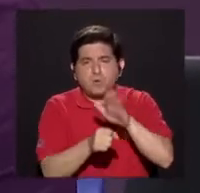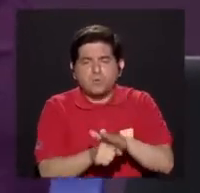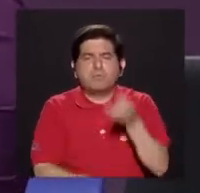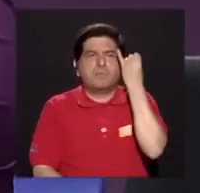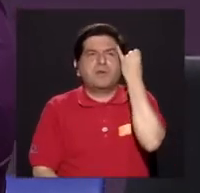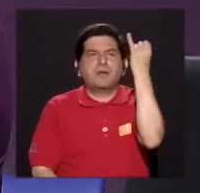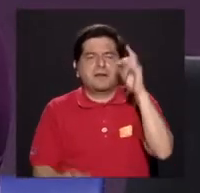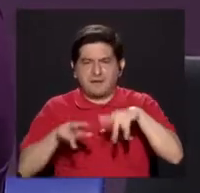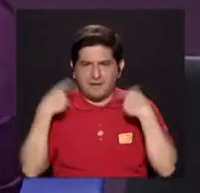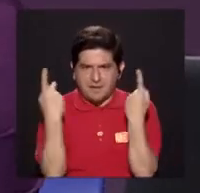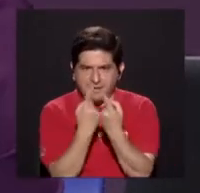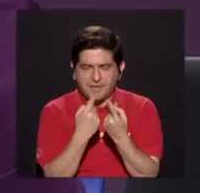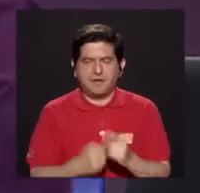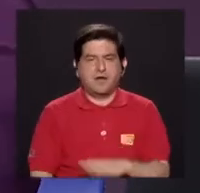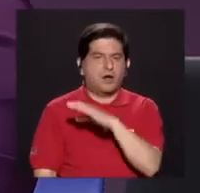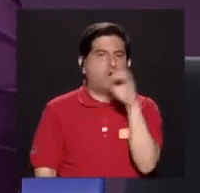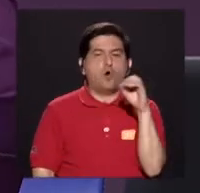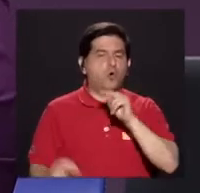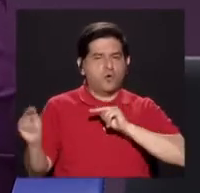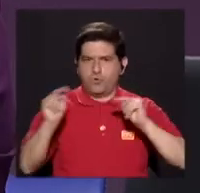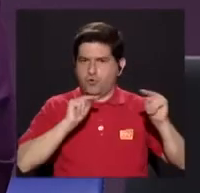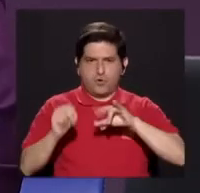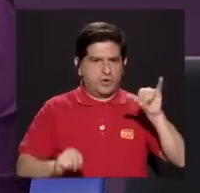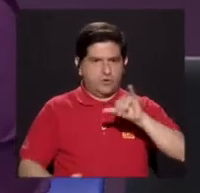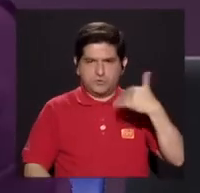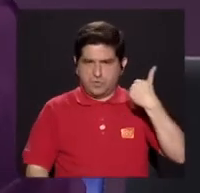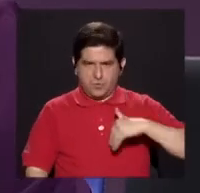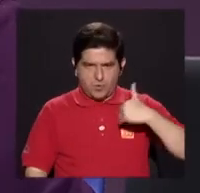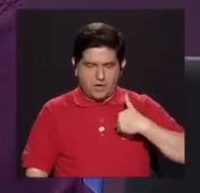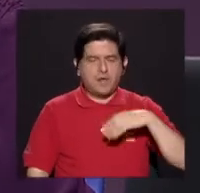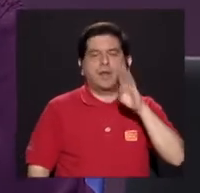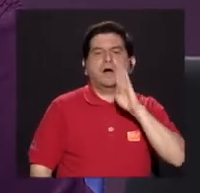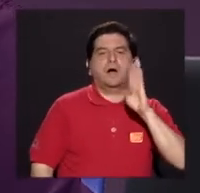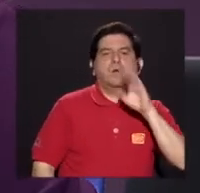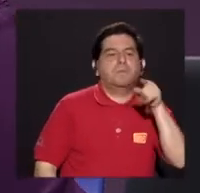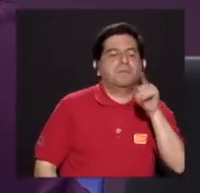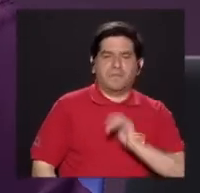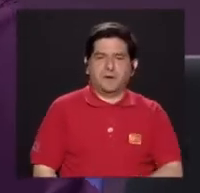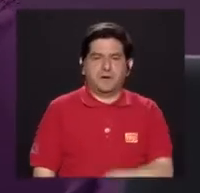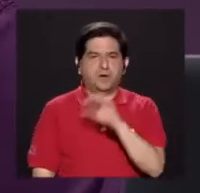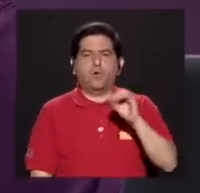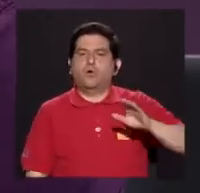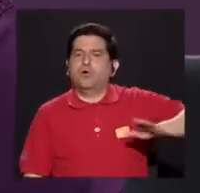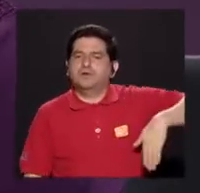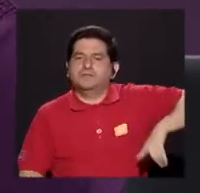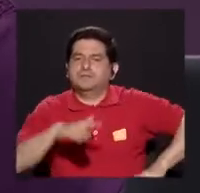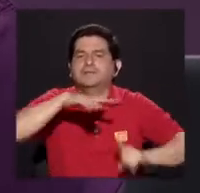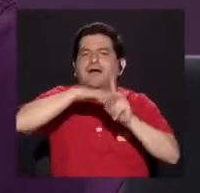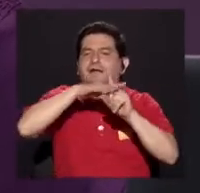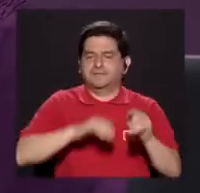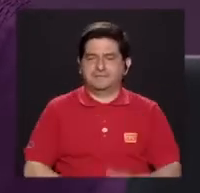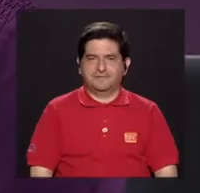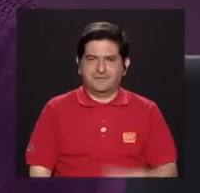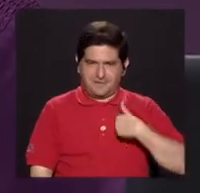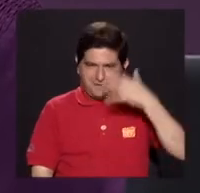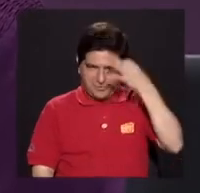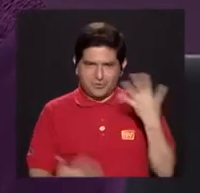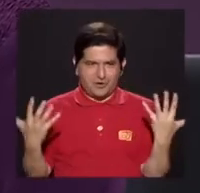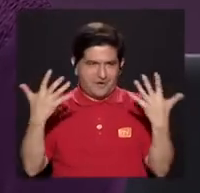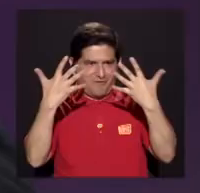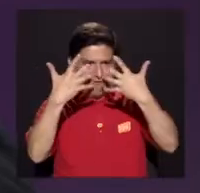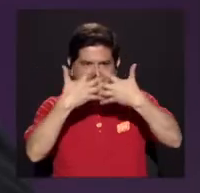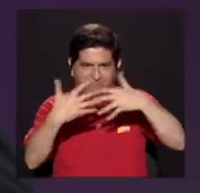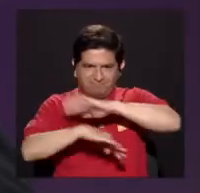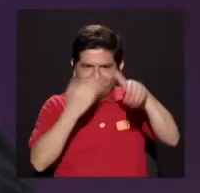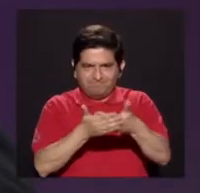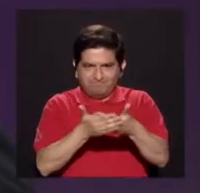fracción, porque no negociaron como negocian los hombres en el bar, o porque llegaron tarde. Yo creo que es una mezcla,